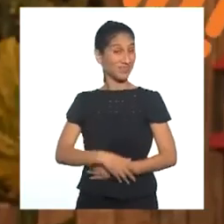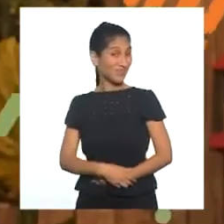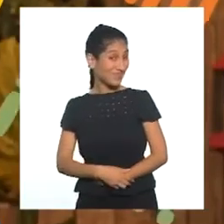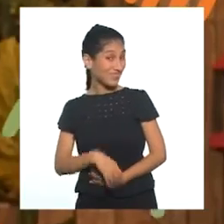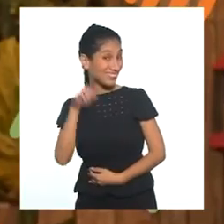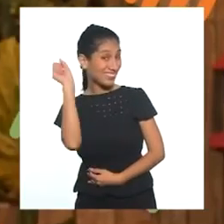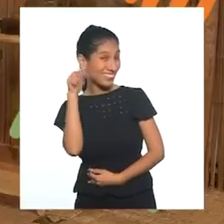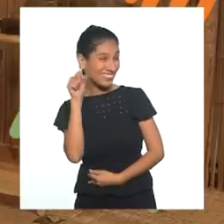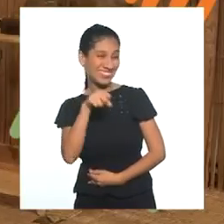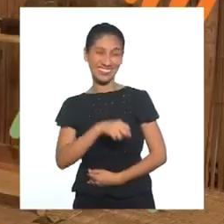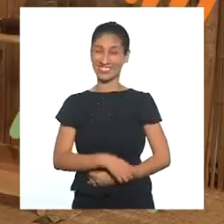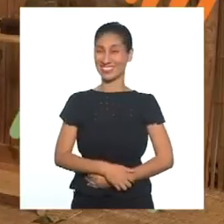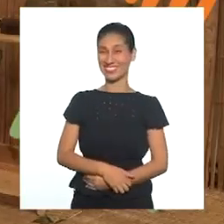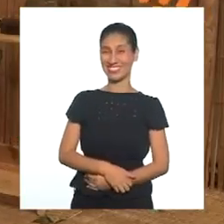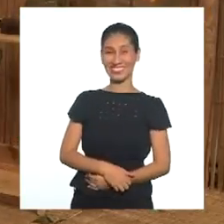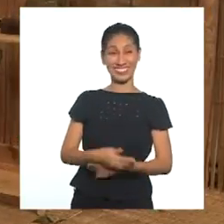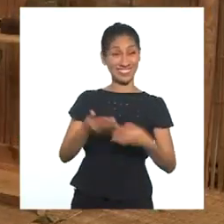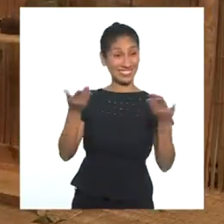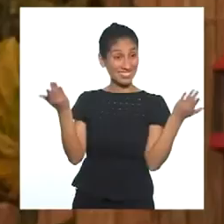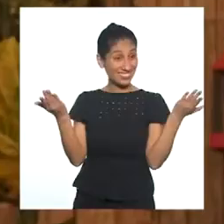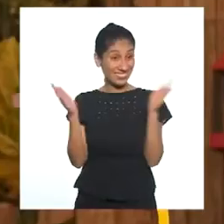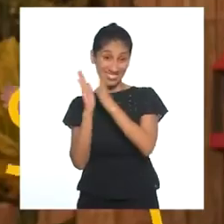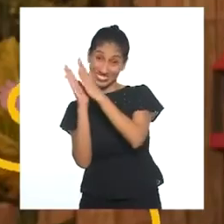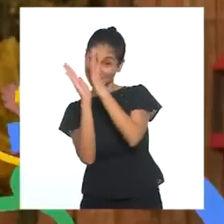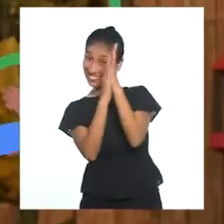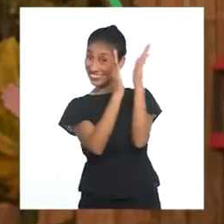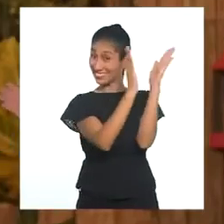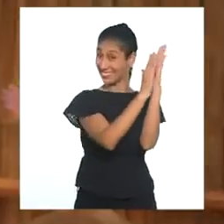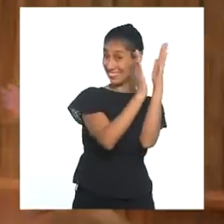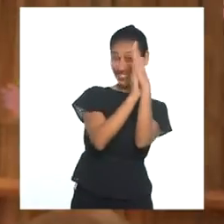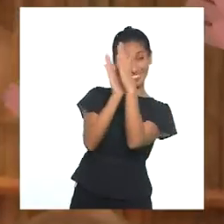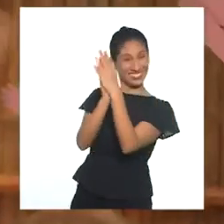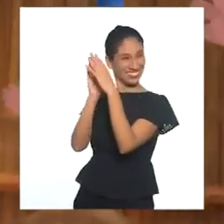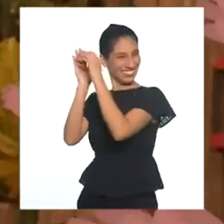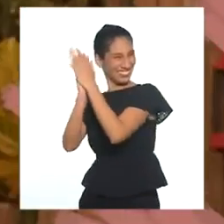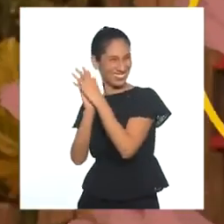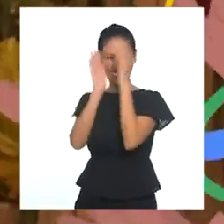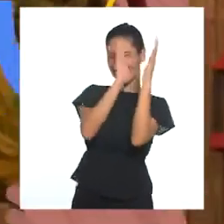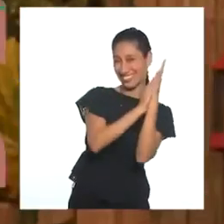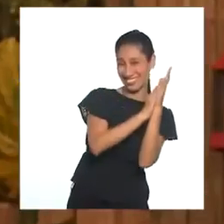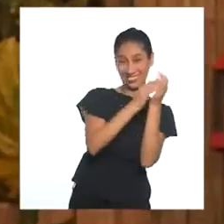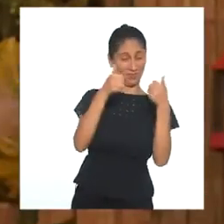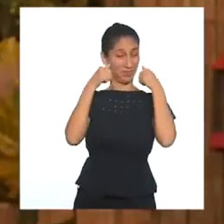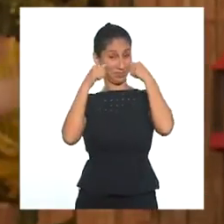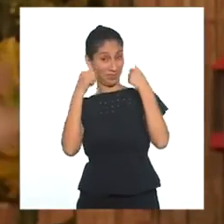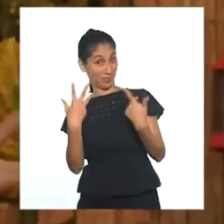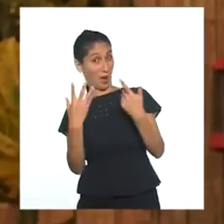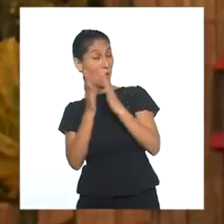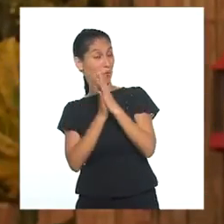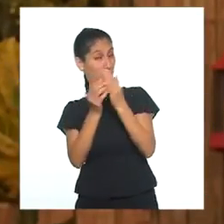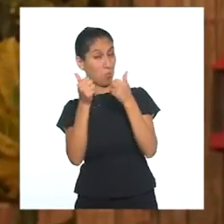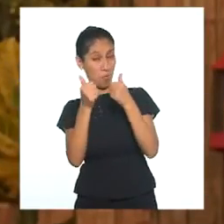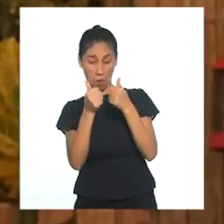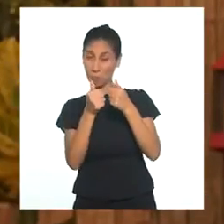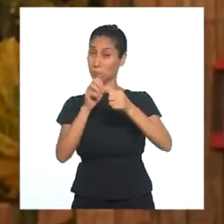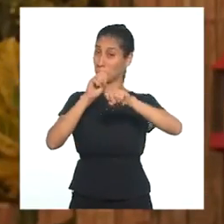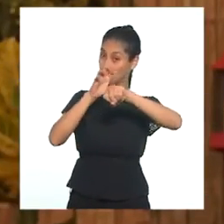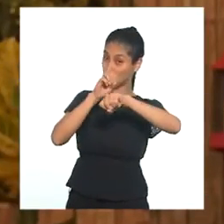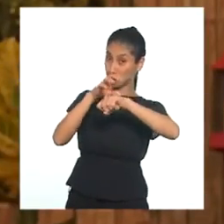¡Sí! ¡Espectacular mensaje,